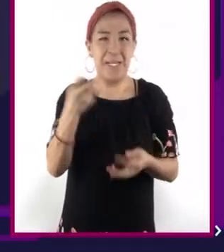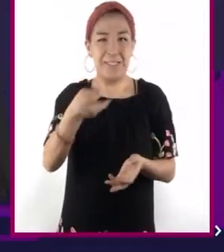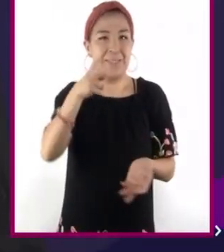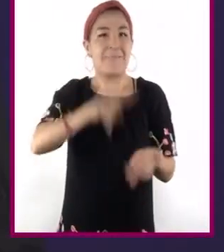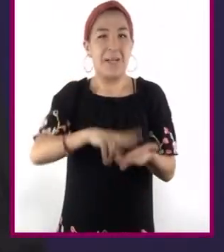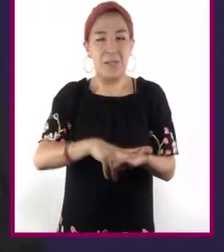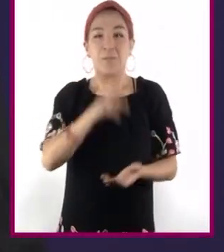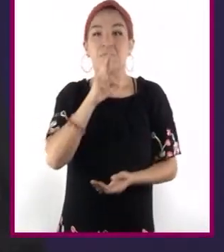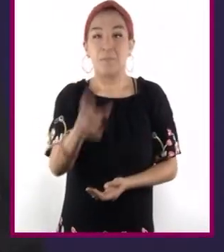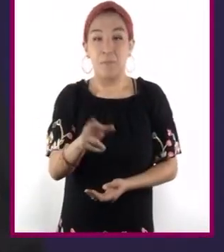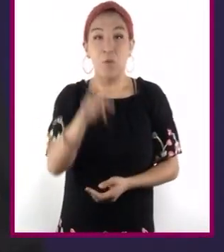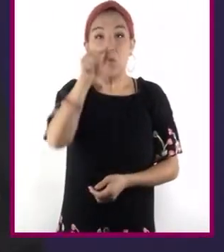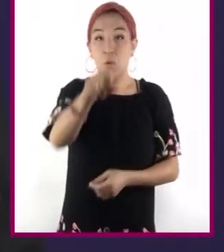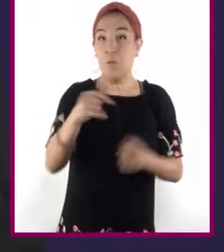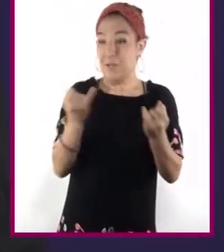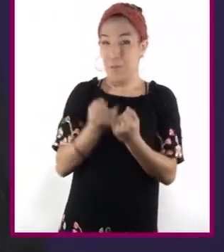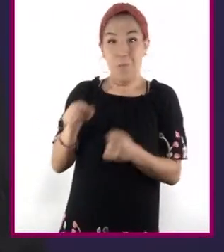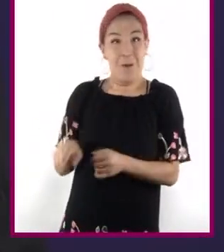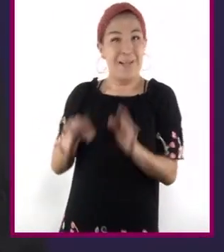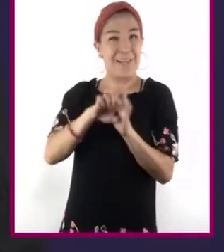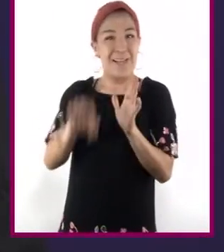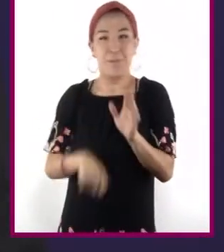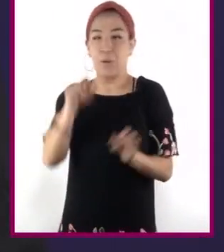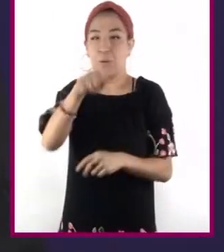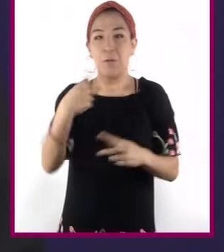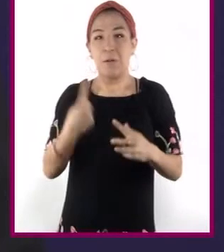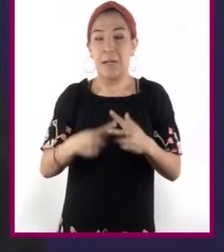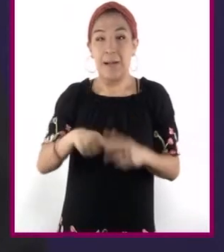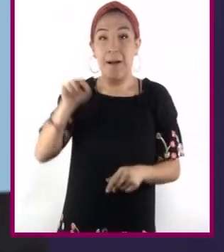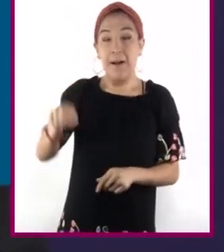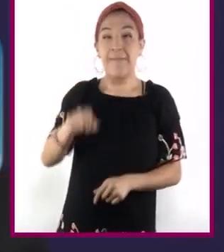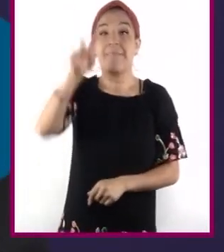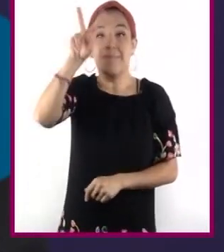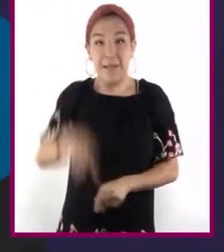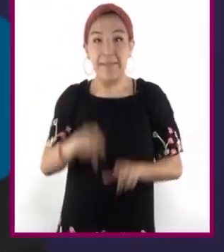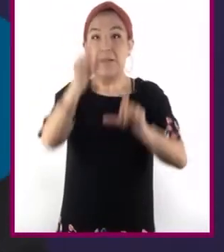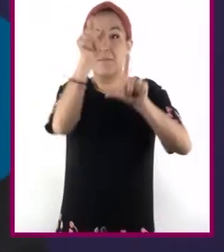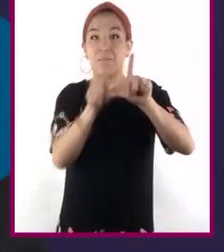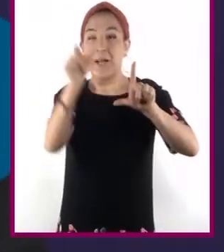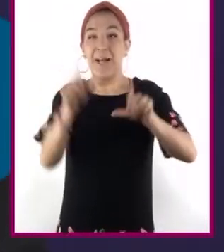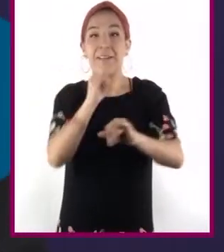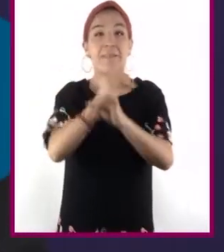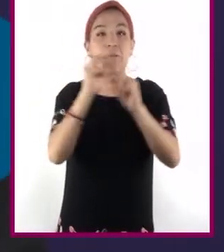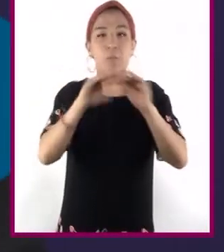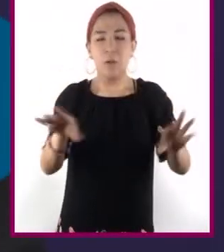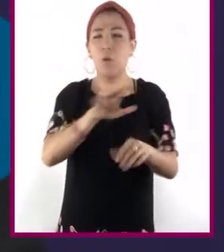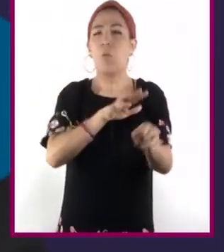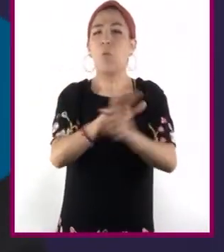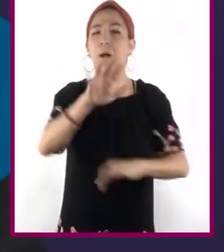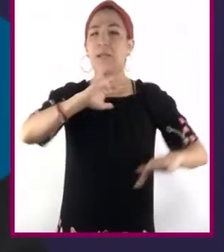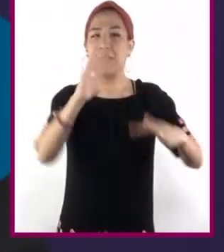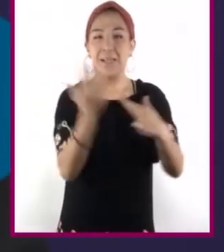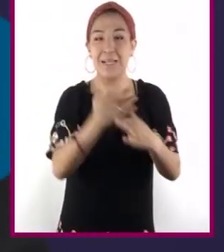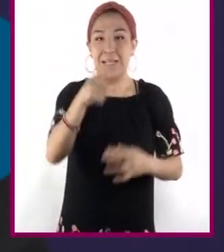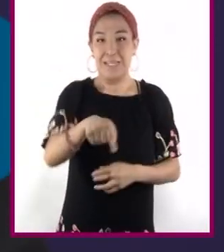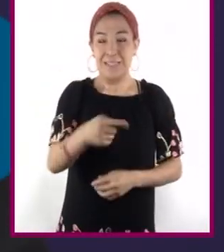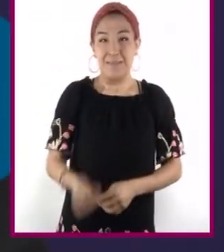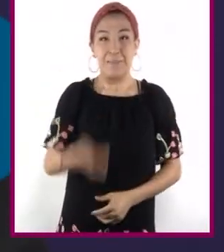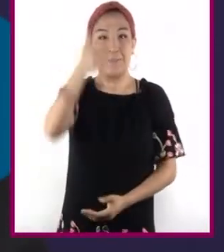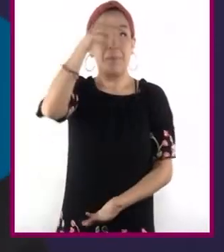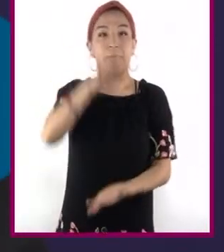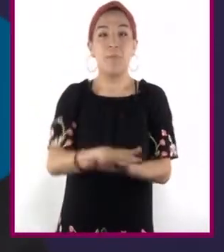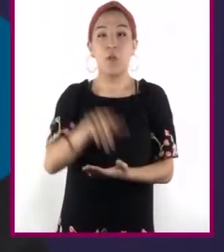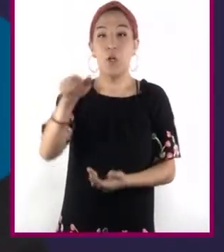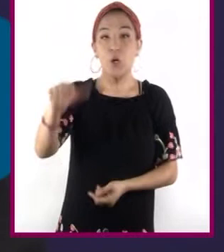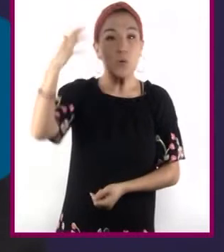Al realizar un procedimiento similar para las secuencias reales, se obtiene que la media de los volados en los que